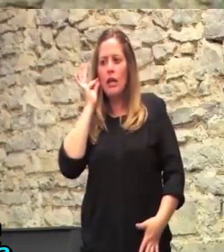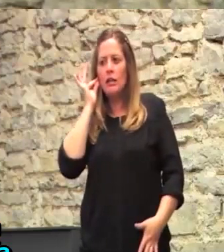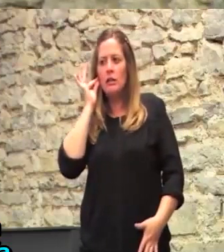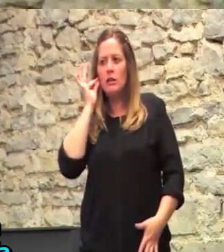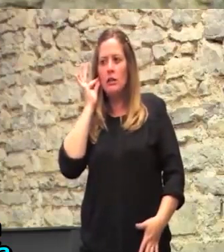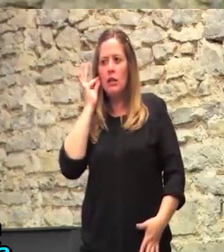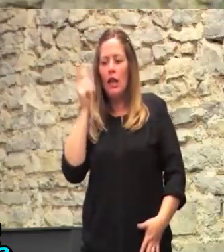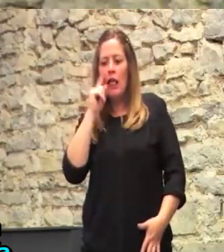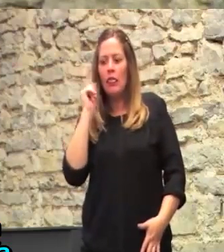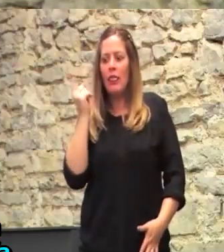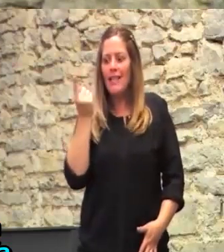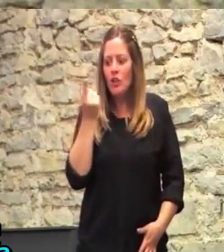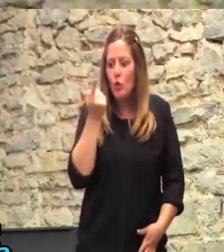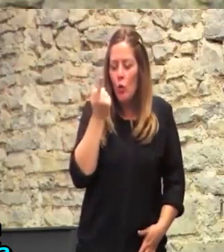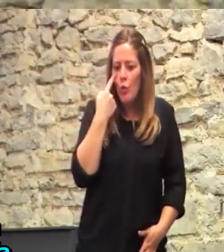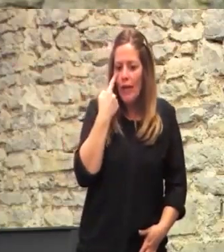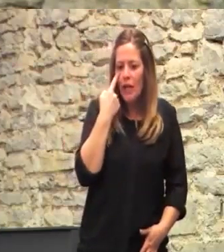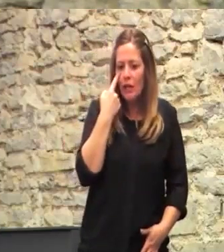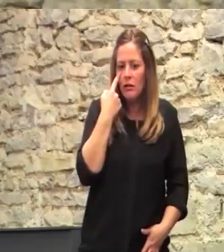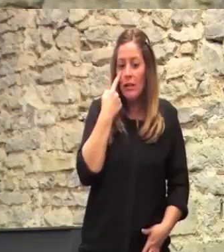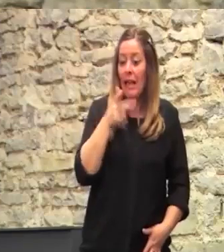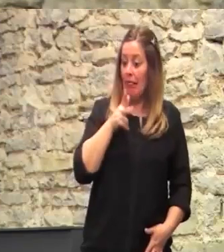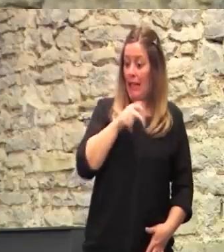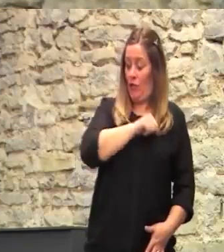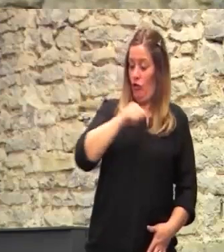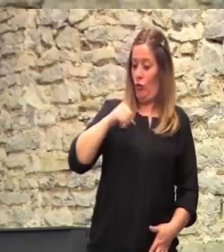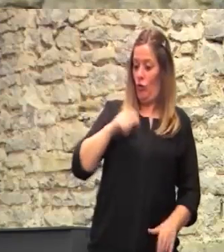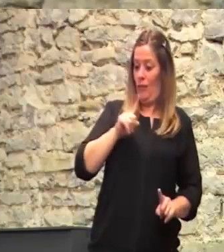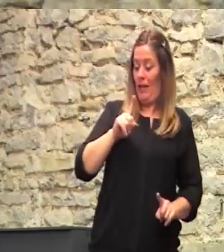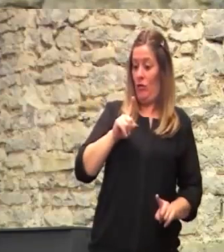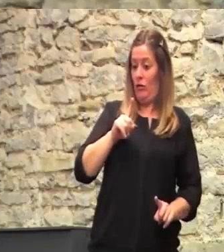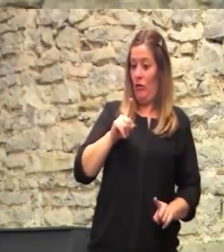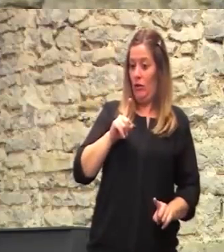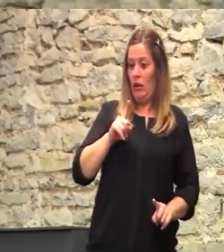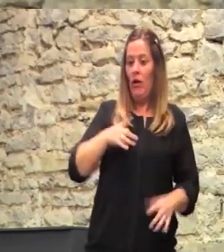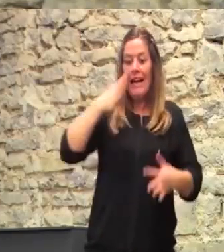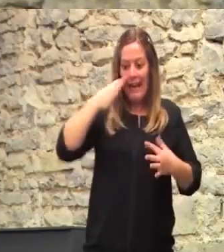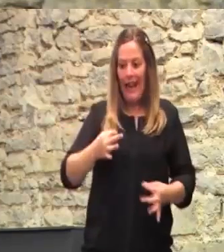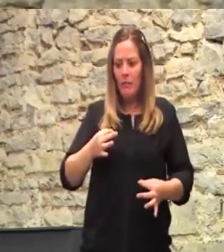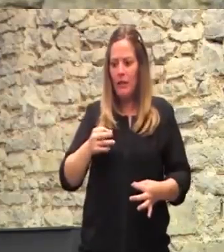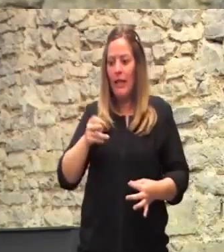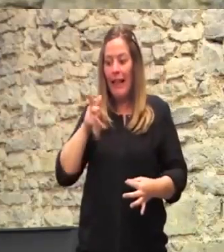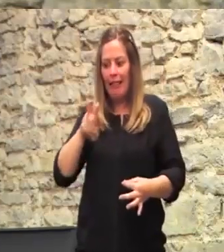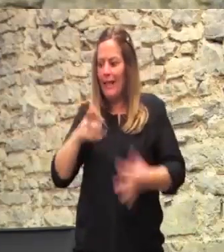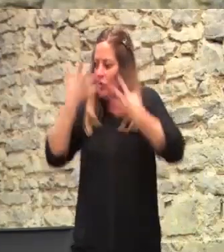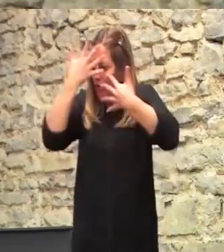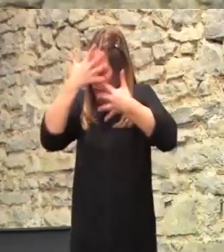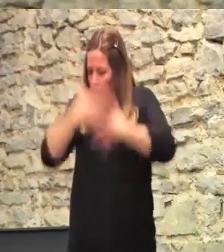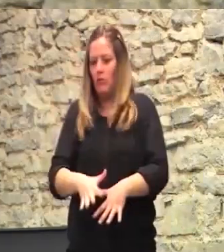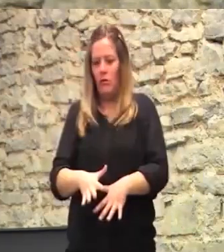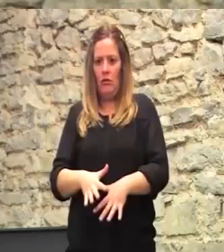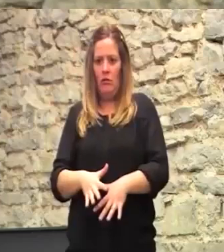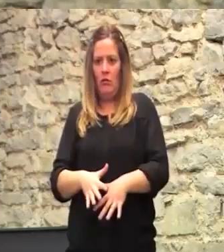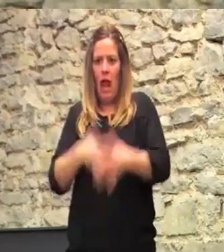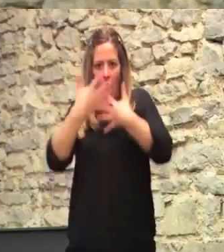los derechos que tenemos a la autonomía sino legitimar la de verdad que lo único que nos permite